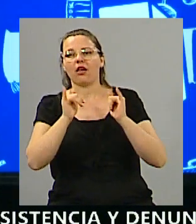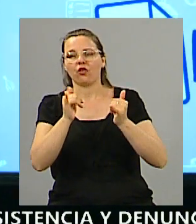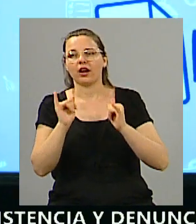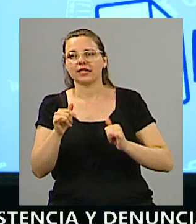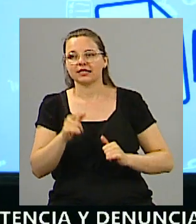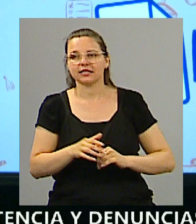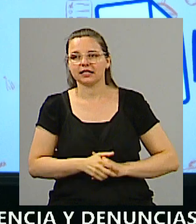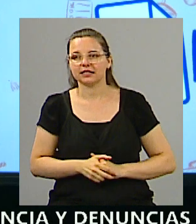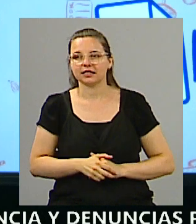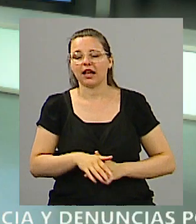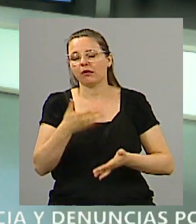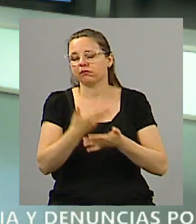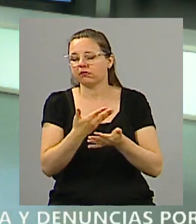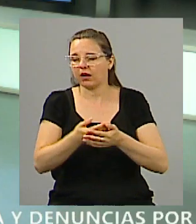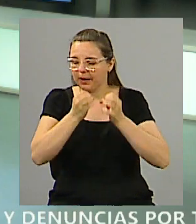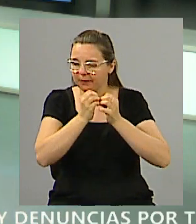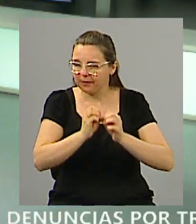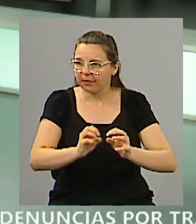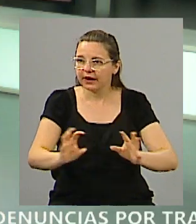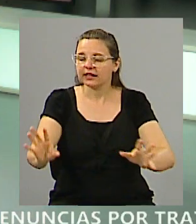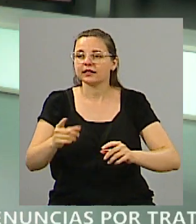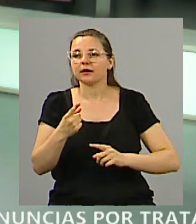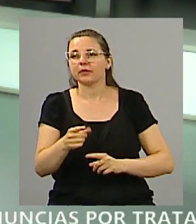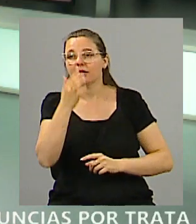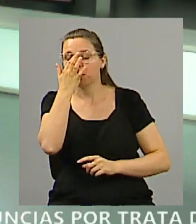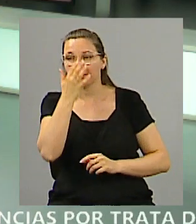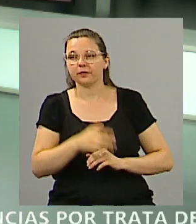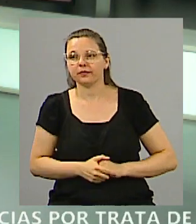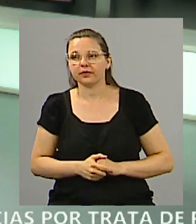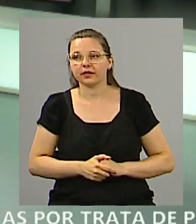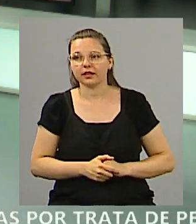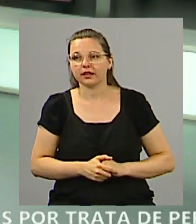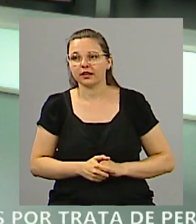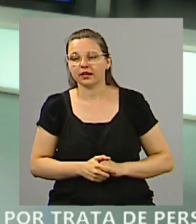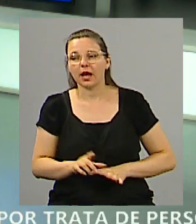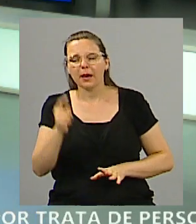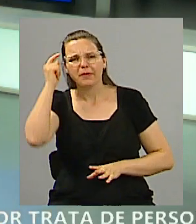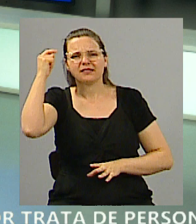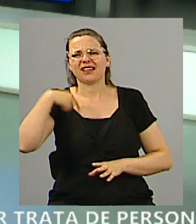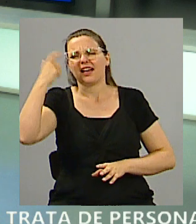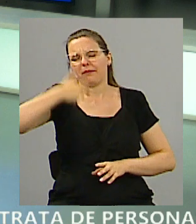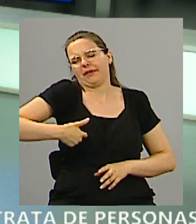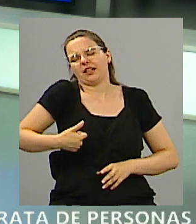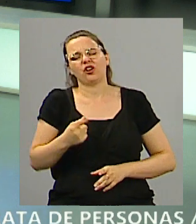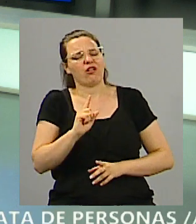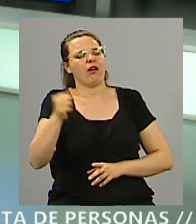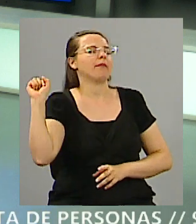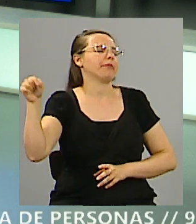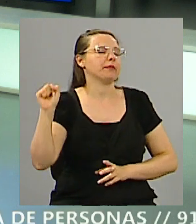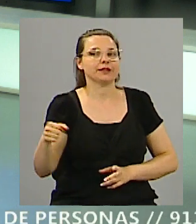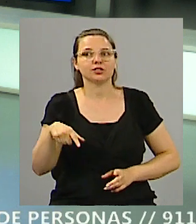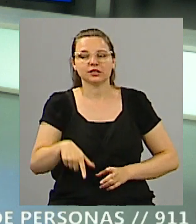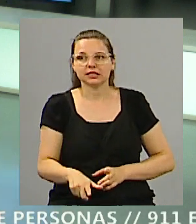sus relaciones sexuales y a veces ellos creen que no les va a pasar a ellos. Uh-huh. Entonces sí hay más conductas de